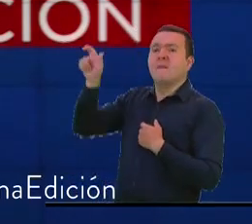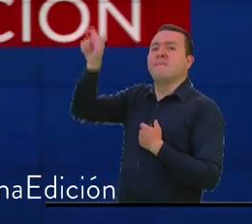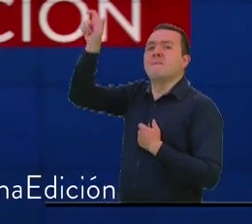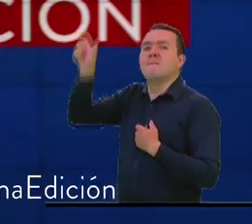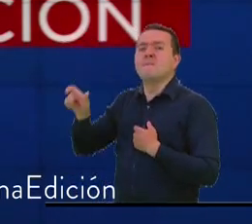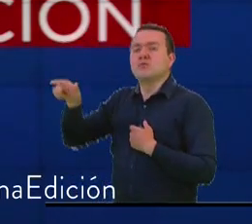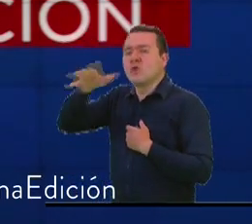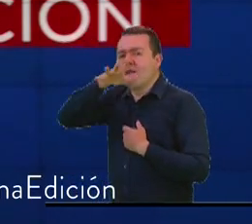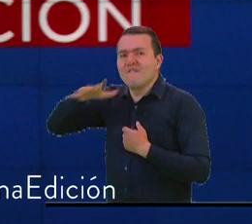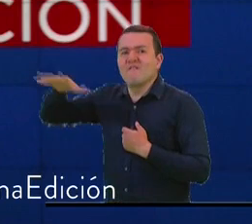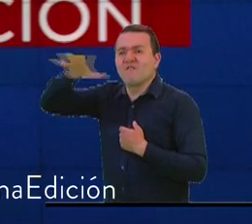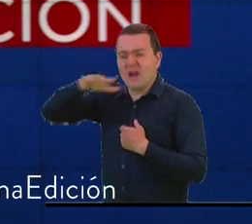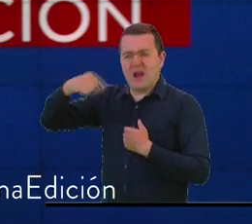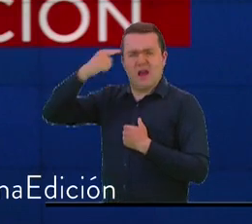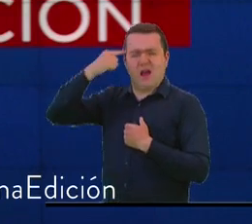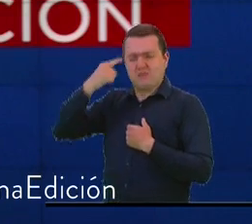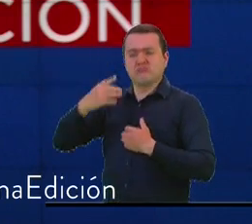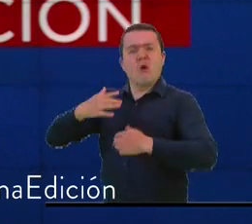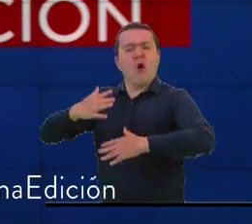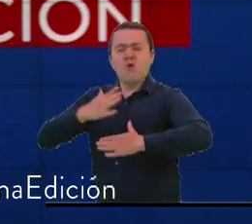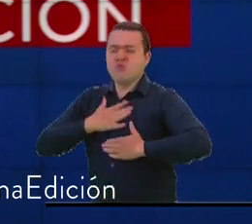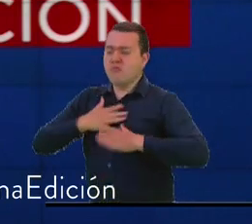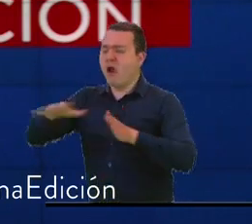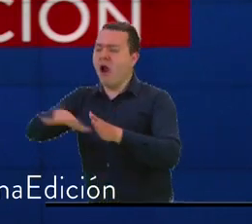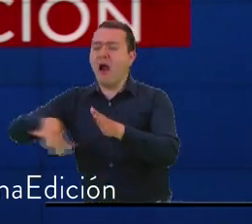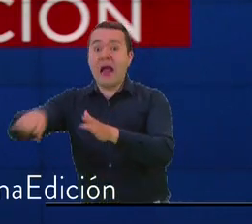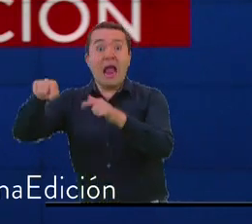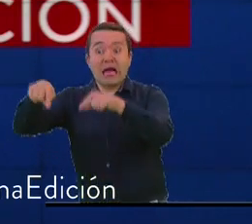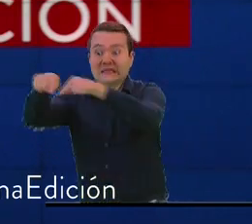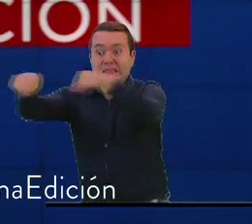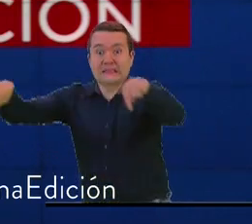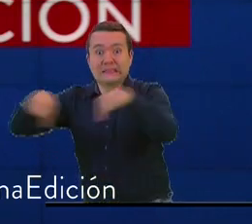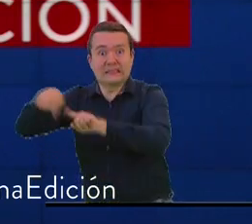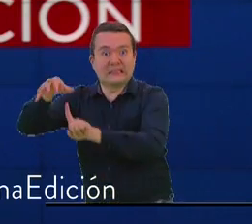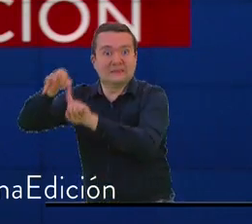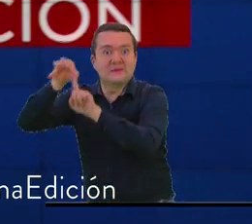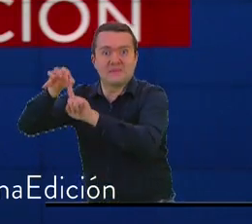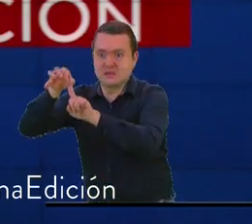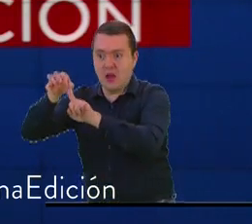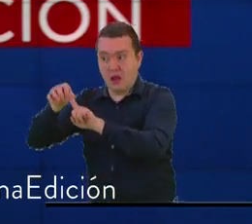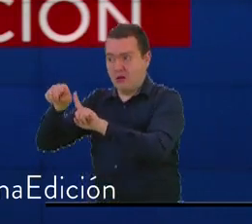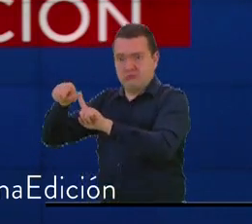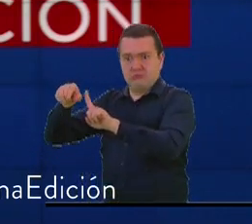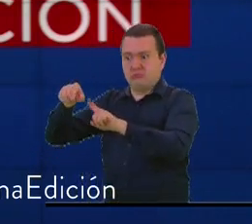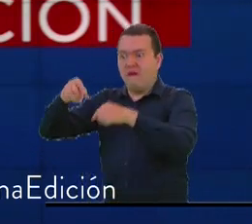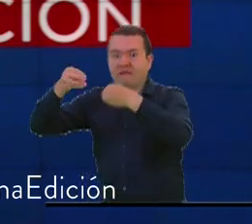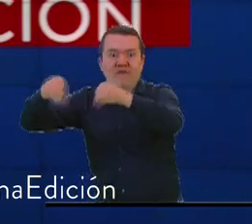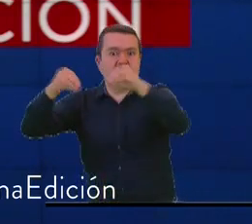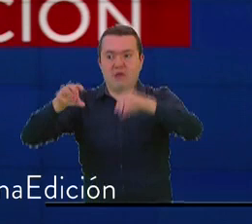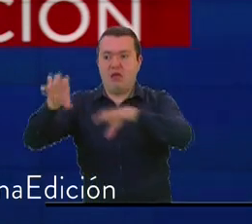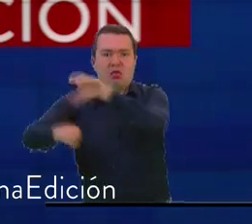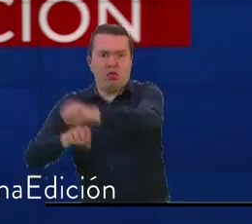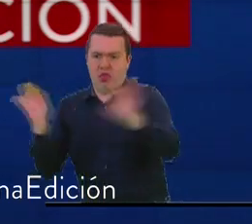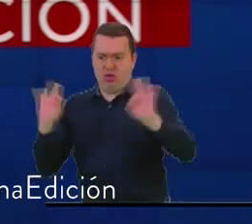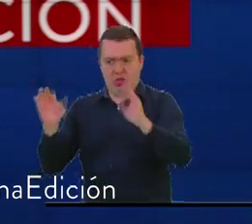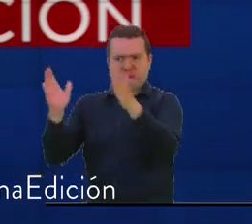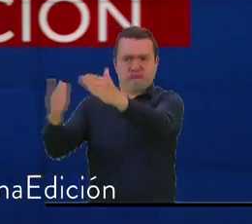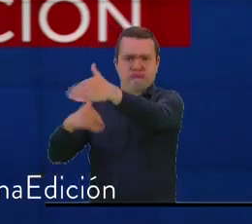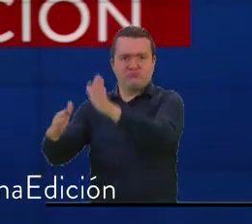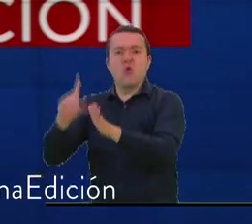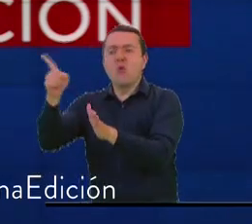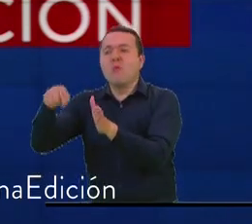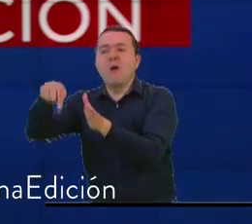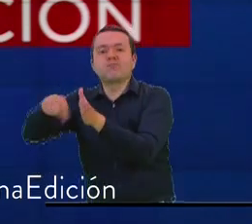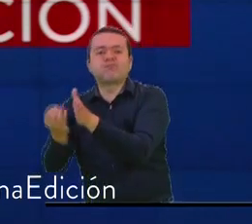los nacederos de agua para llevar el turismo hasta su casa. El hombre construyó una carretera y la Corporación Ambiental investiga